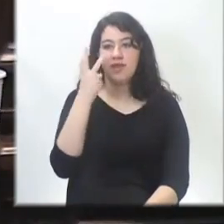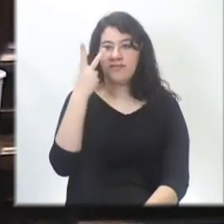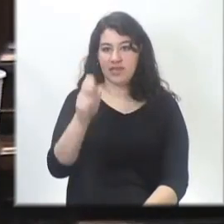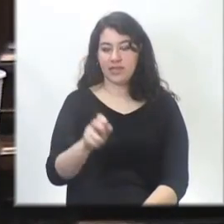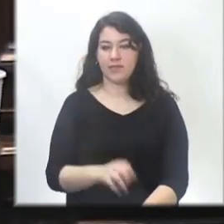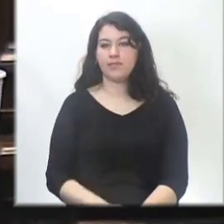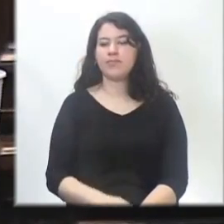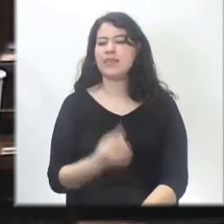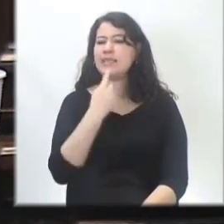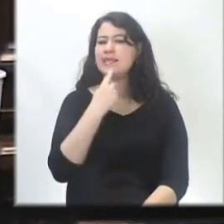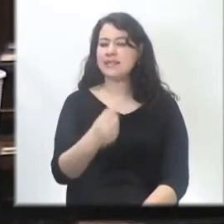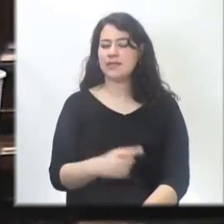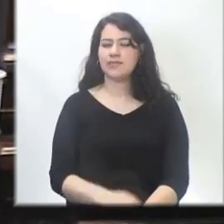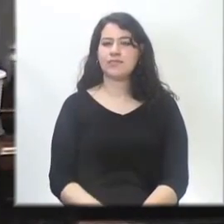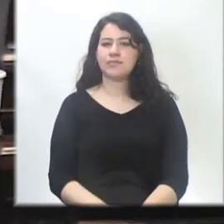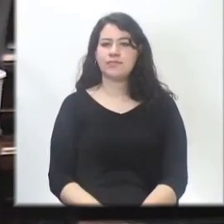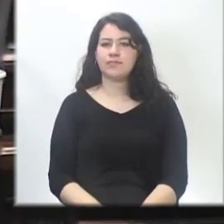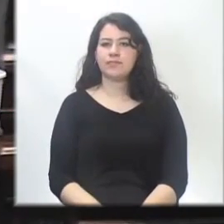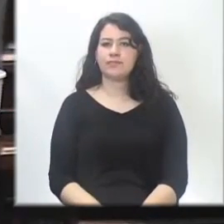Dice,